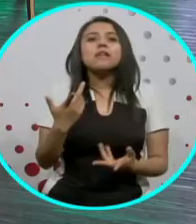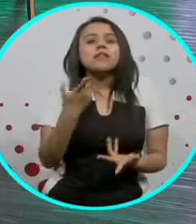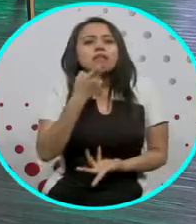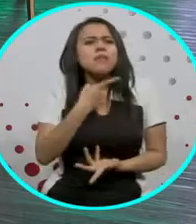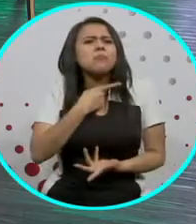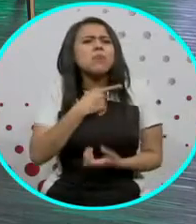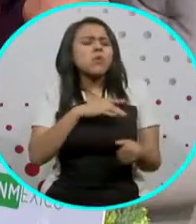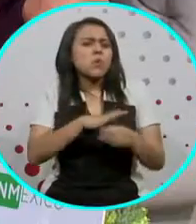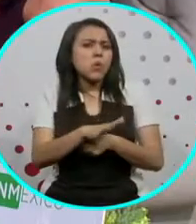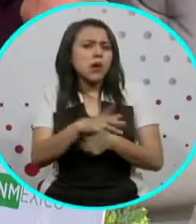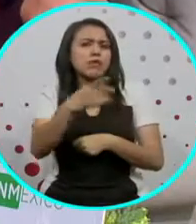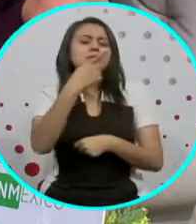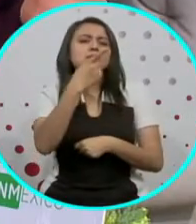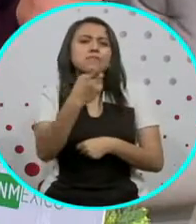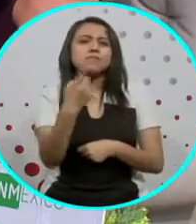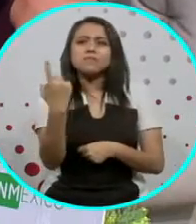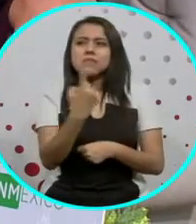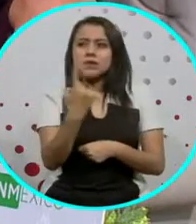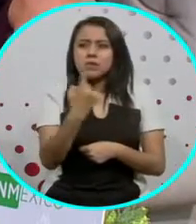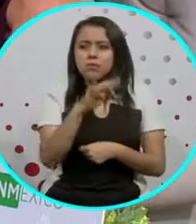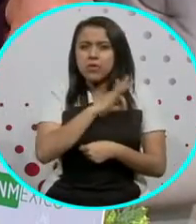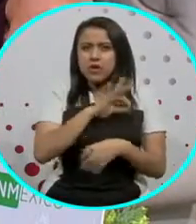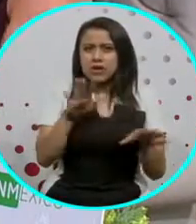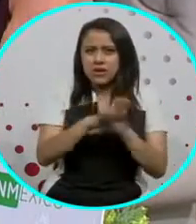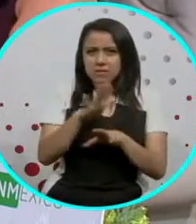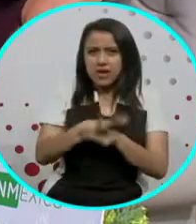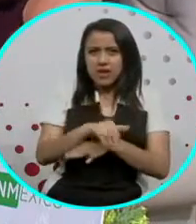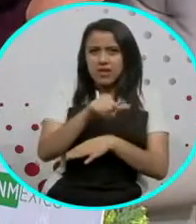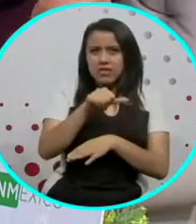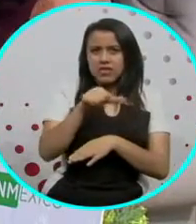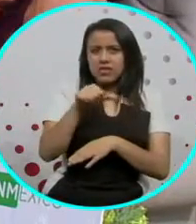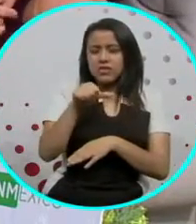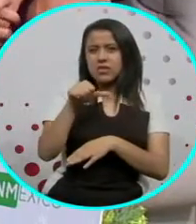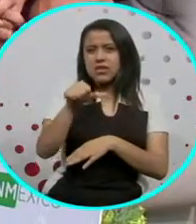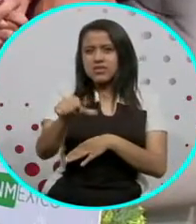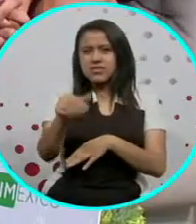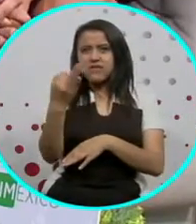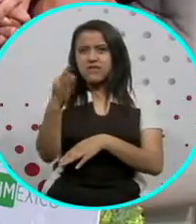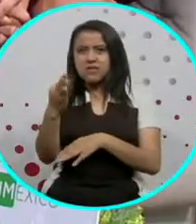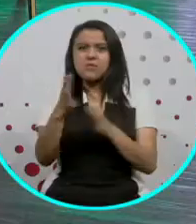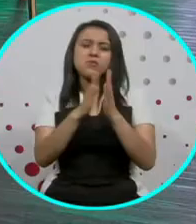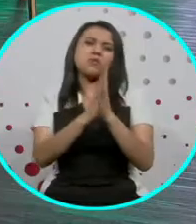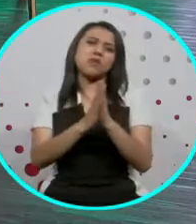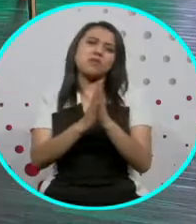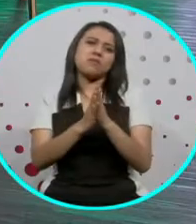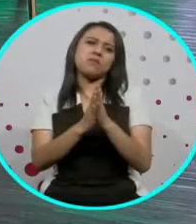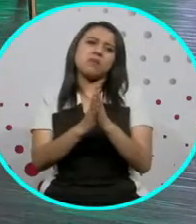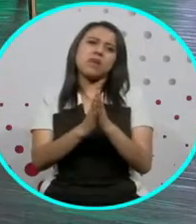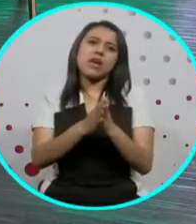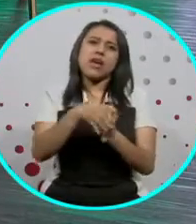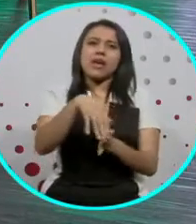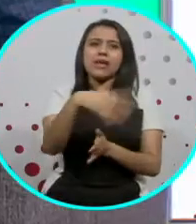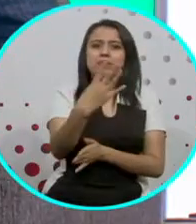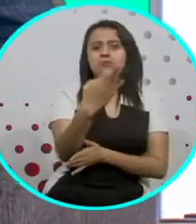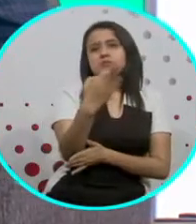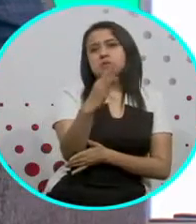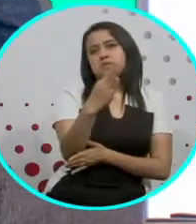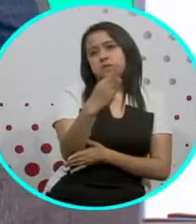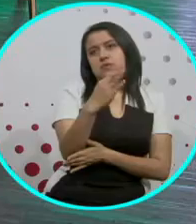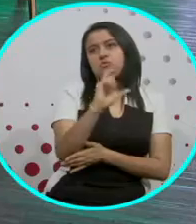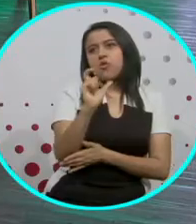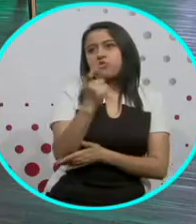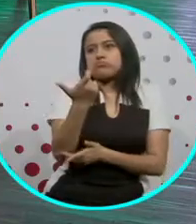solamente tengo una petición. ¿Quién puede modificar que sea el 16 de febrero después de la quincena? ¿Cómo se les ocurre el 14 de febrero cuando